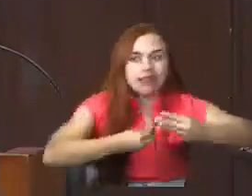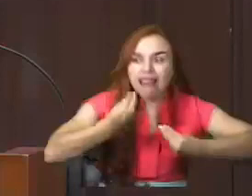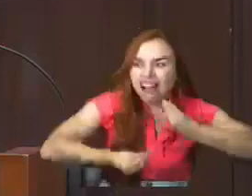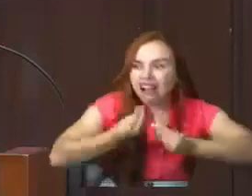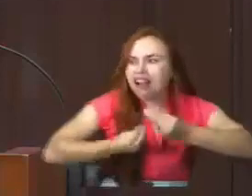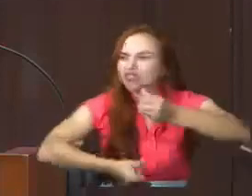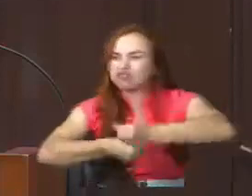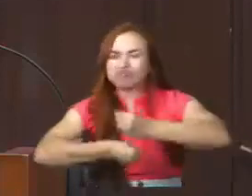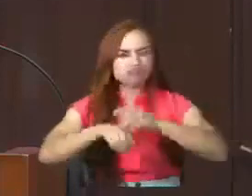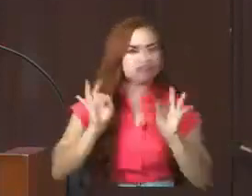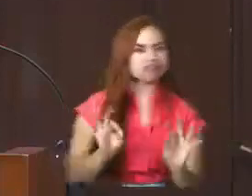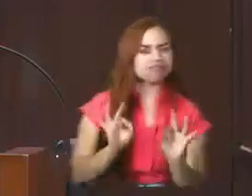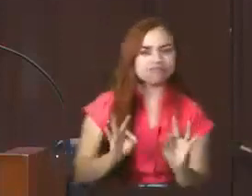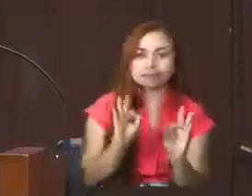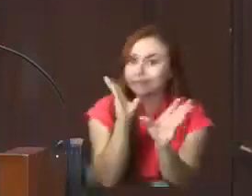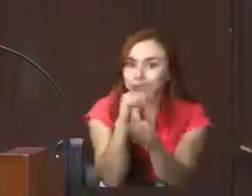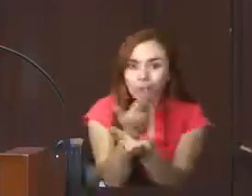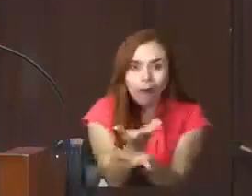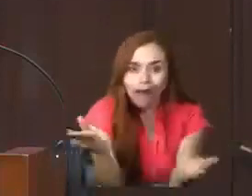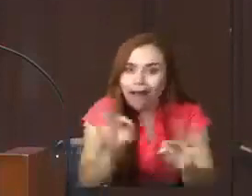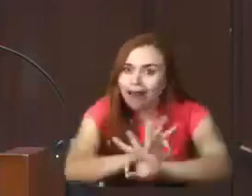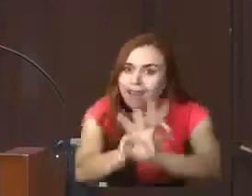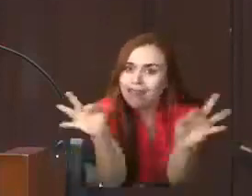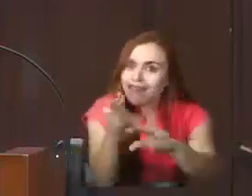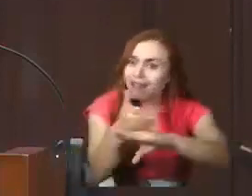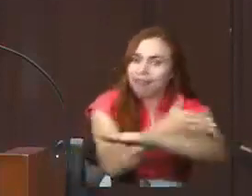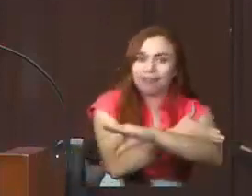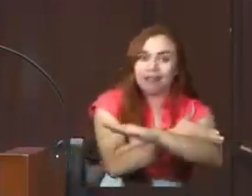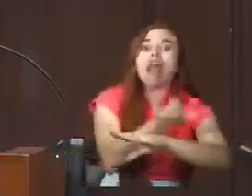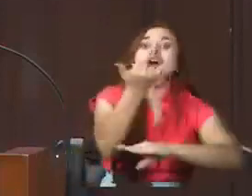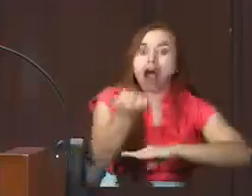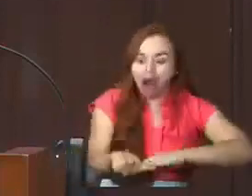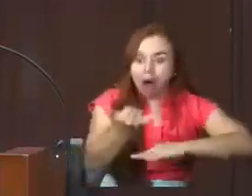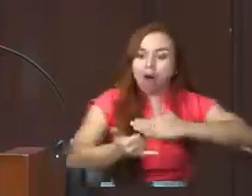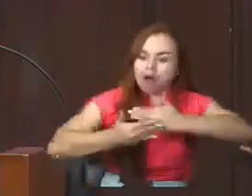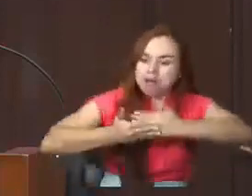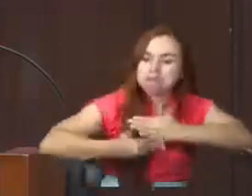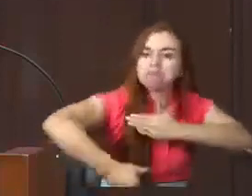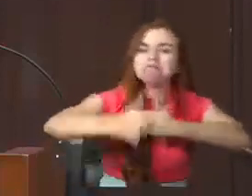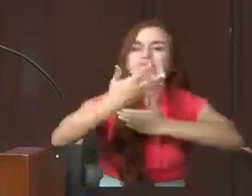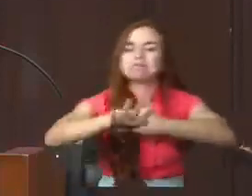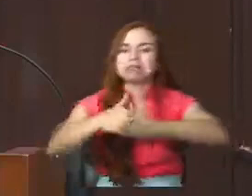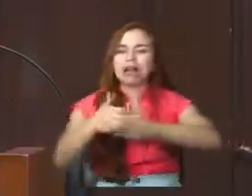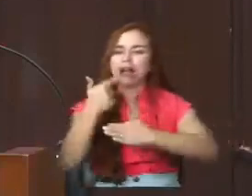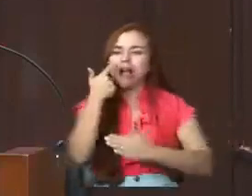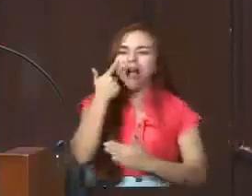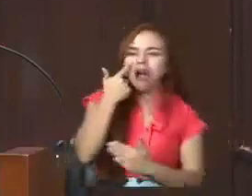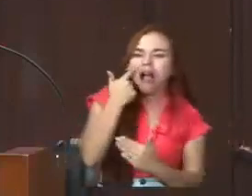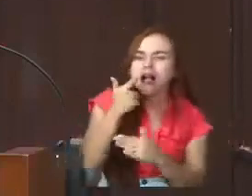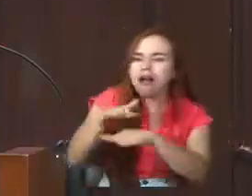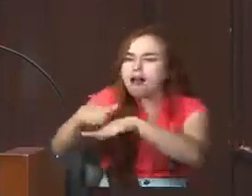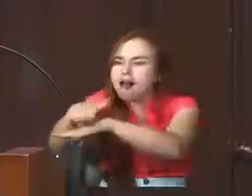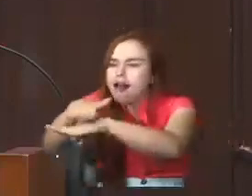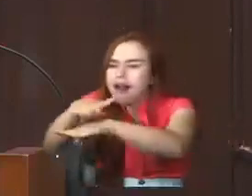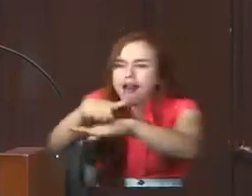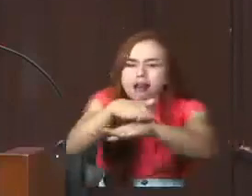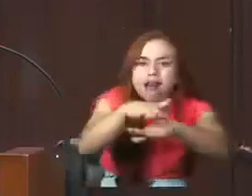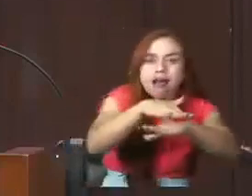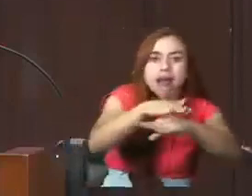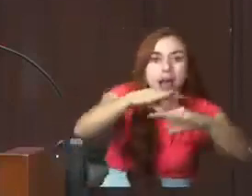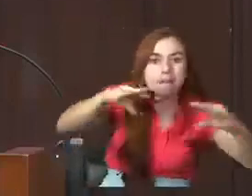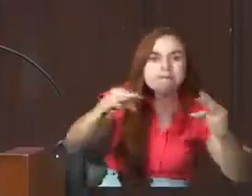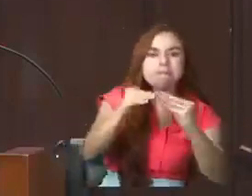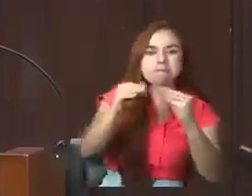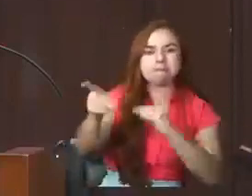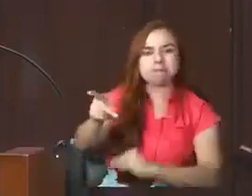poder disponer en ánimo de prevenir las consecuencias de lo que significa la intervención del